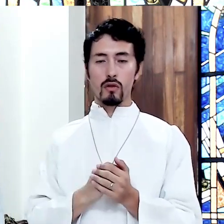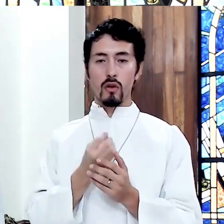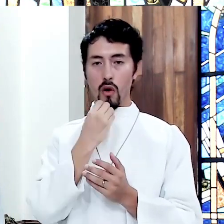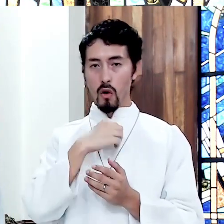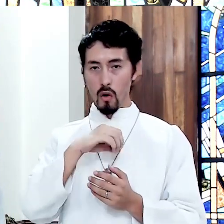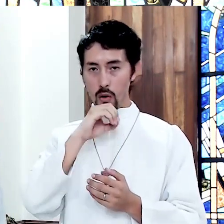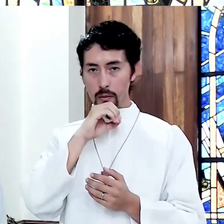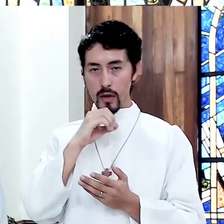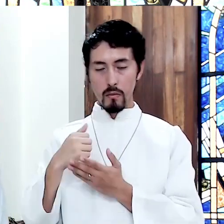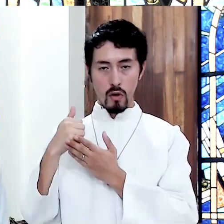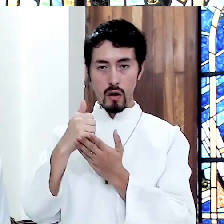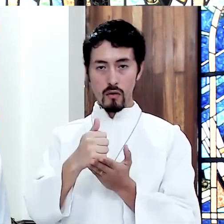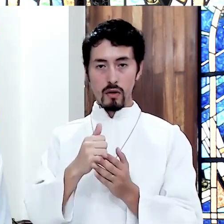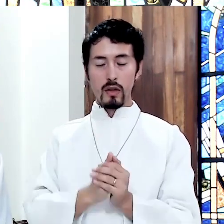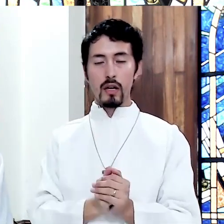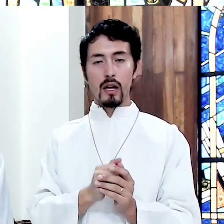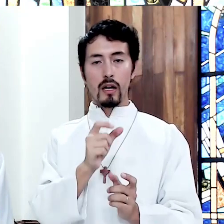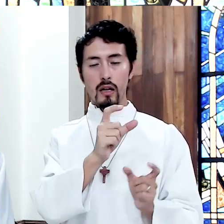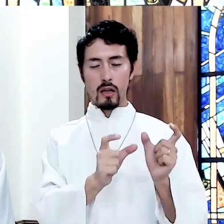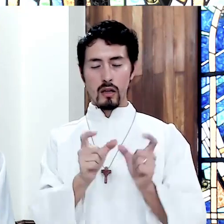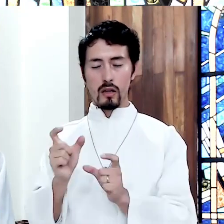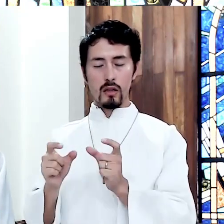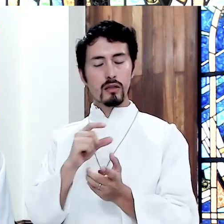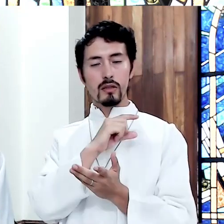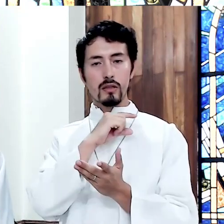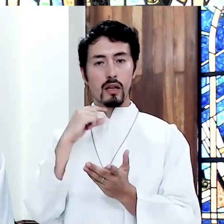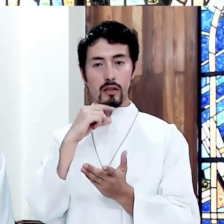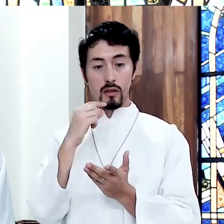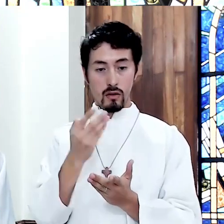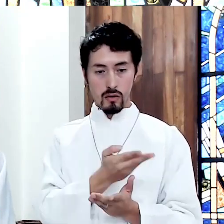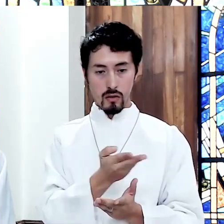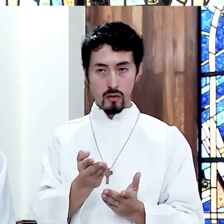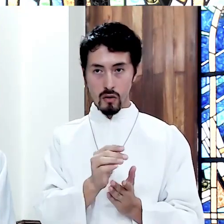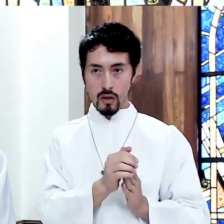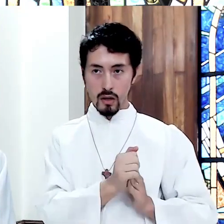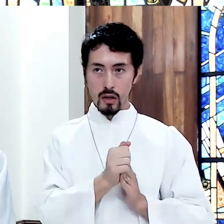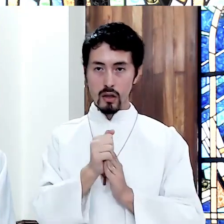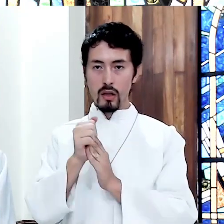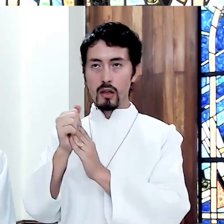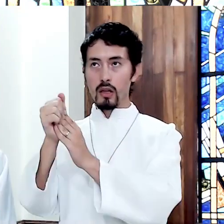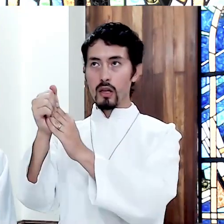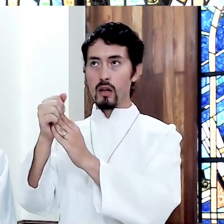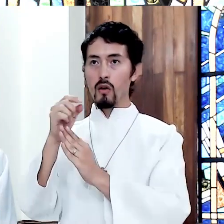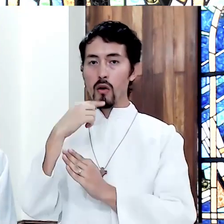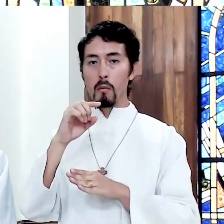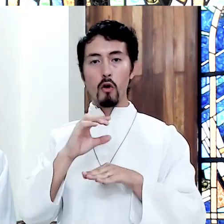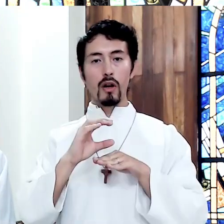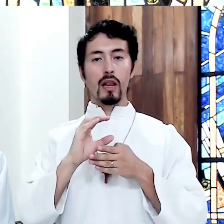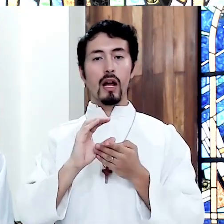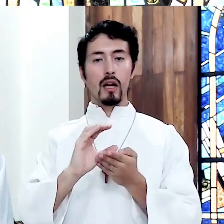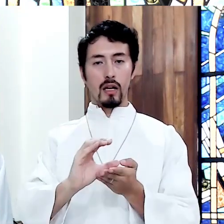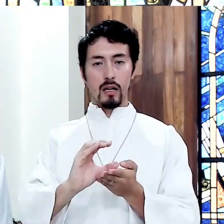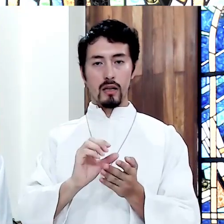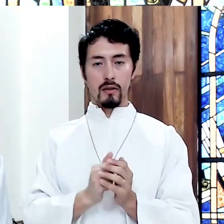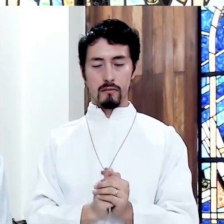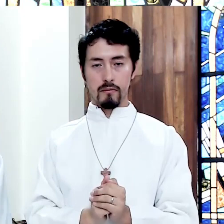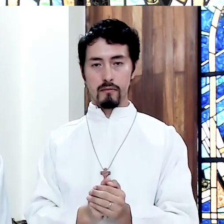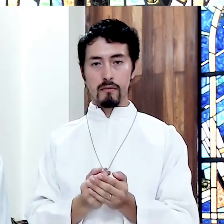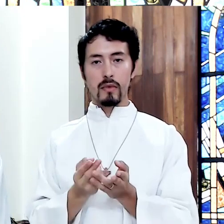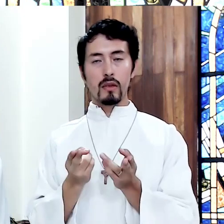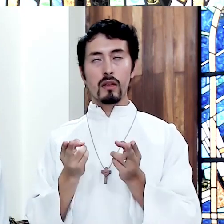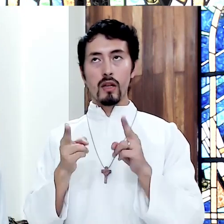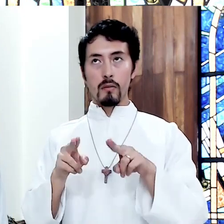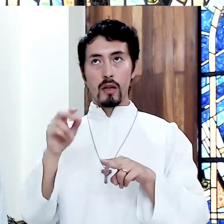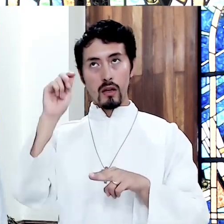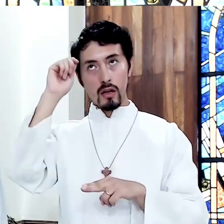los pastores que unen a tu pueblo, llévala a su perfección por la caridad. Acuérdate también de nuestros hermanos